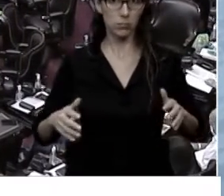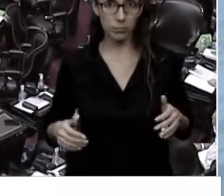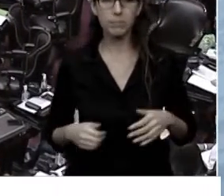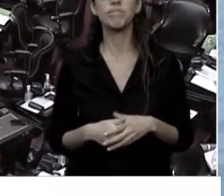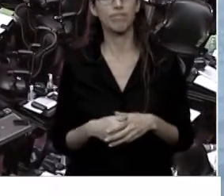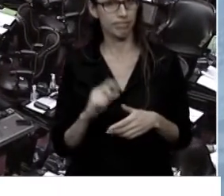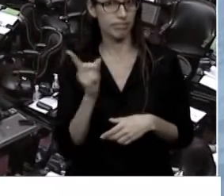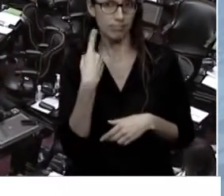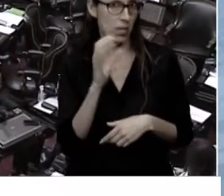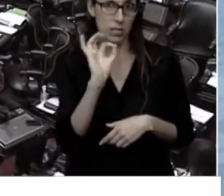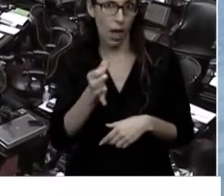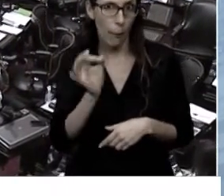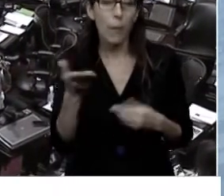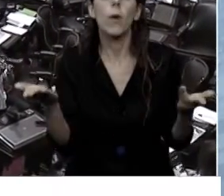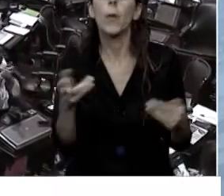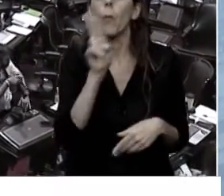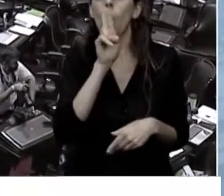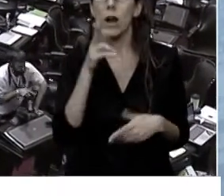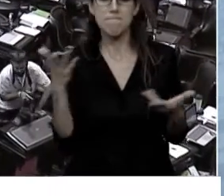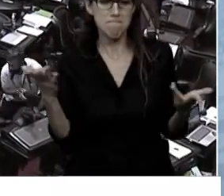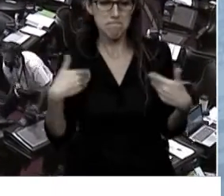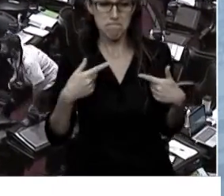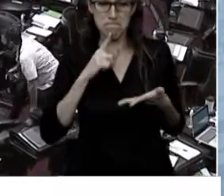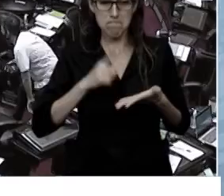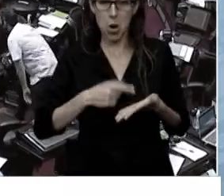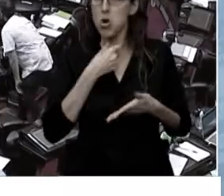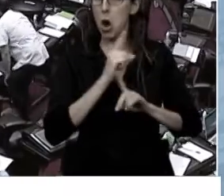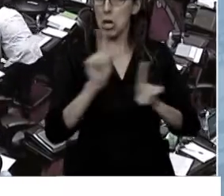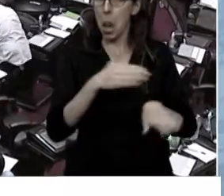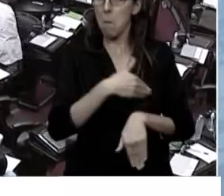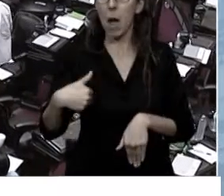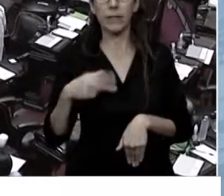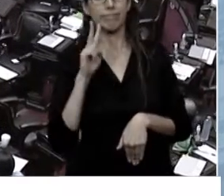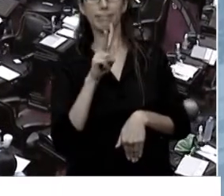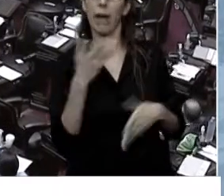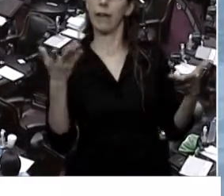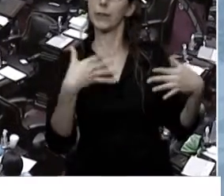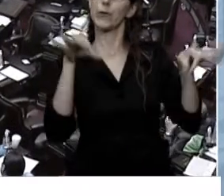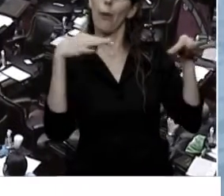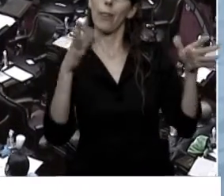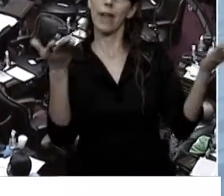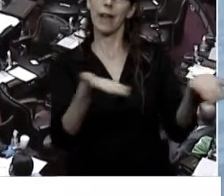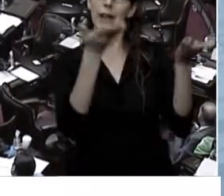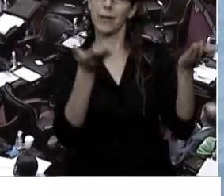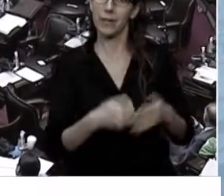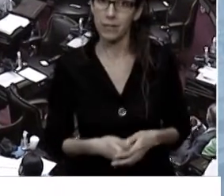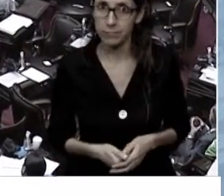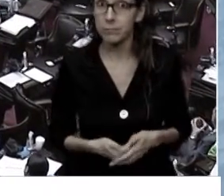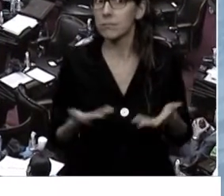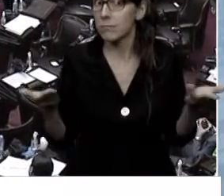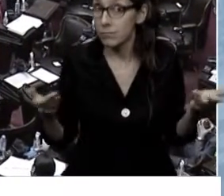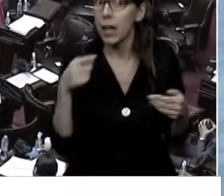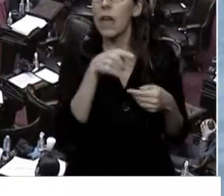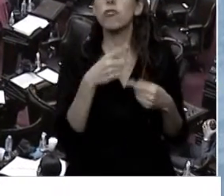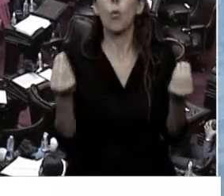lo que pasa con las mujeres que no quieren ser madres, esas solteronas, y ahí está el concepto de la mujer